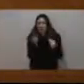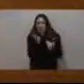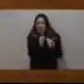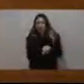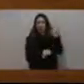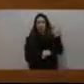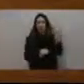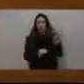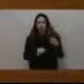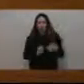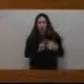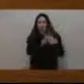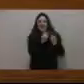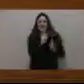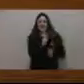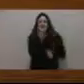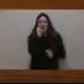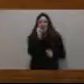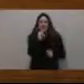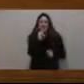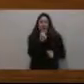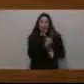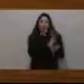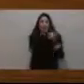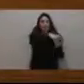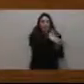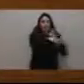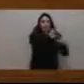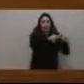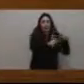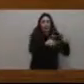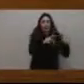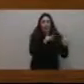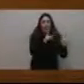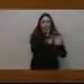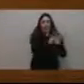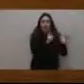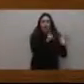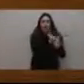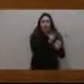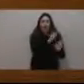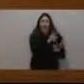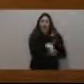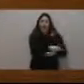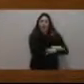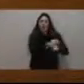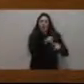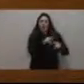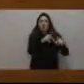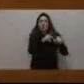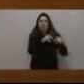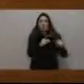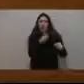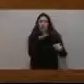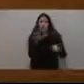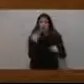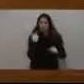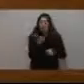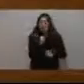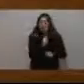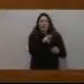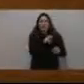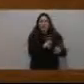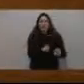en base a las sentencias que declararon ilegal la construcción de esta reglasificadora. ¿Qué medidas piensa adoptar el Gobierno del Principado ante la reciente sentencia de